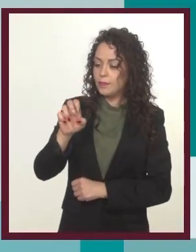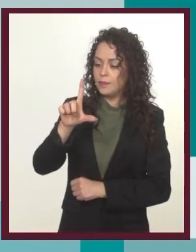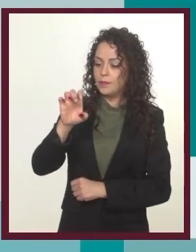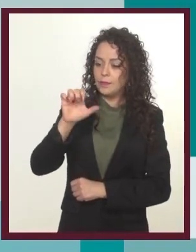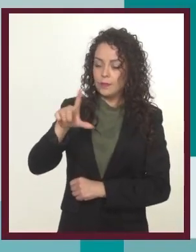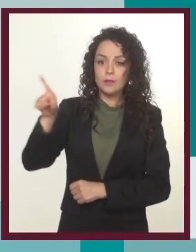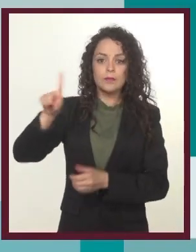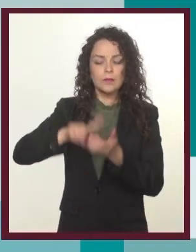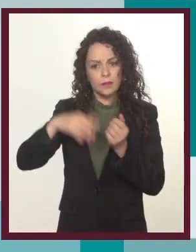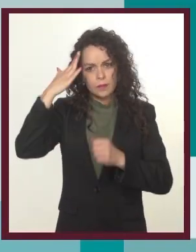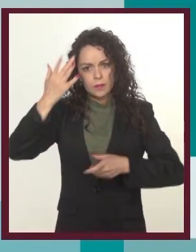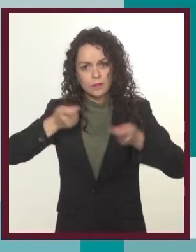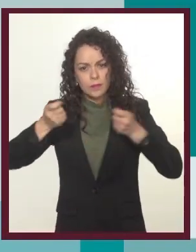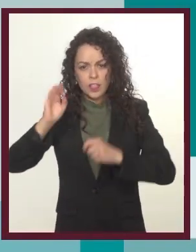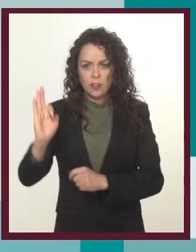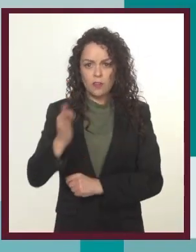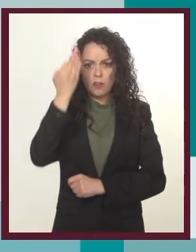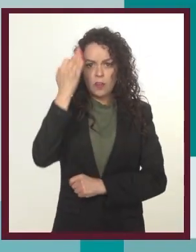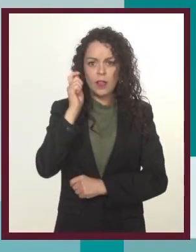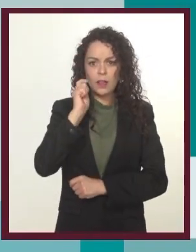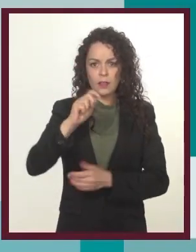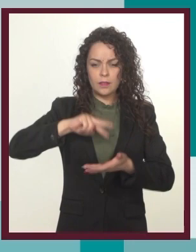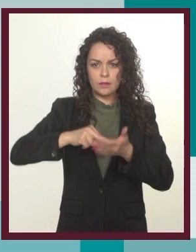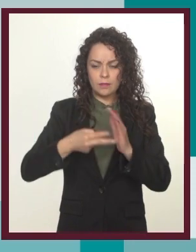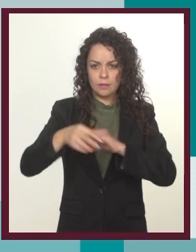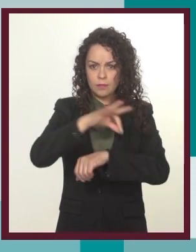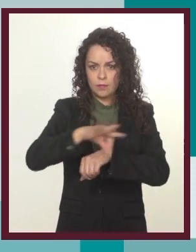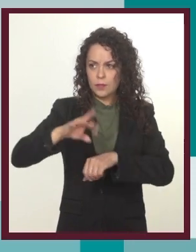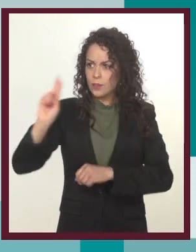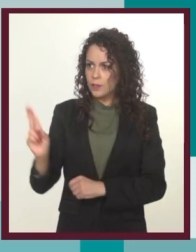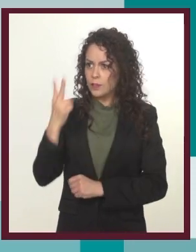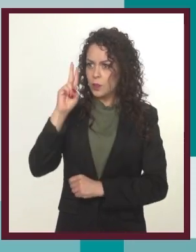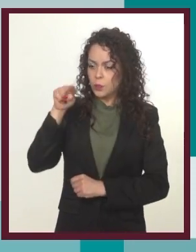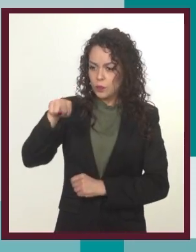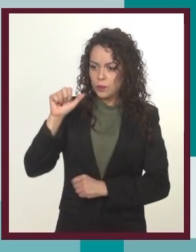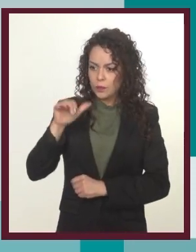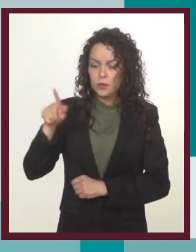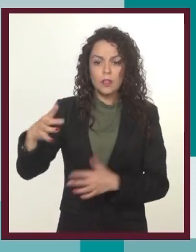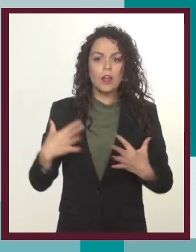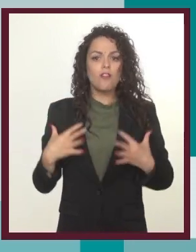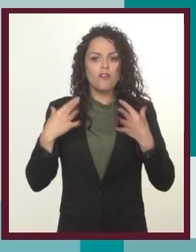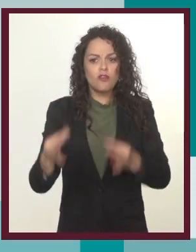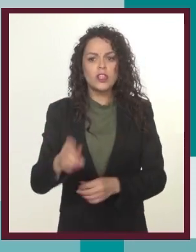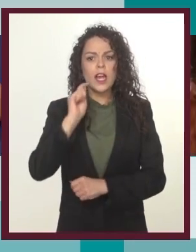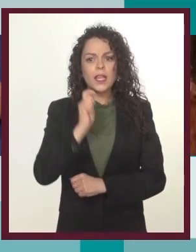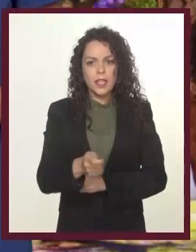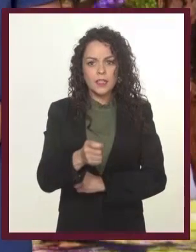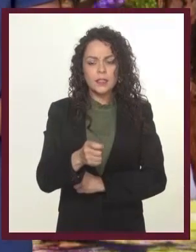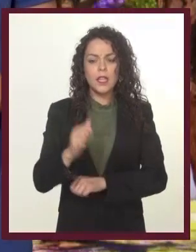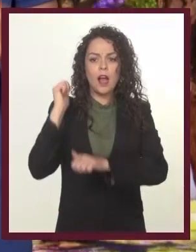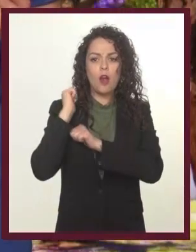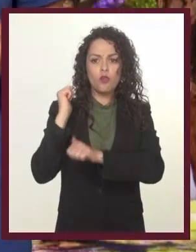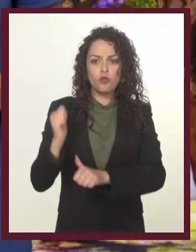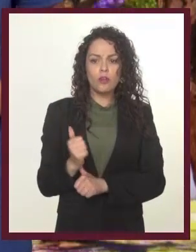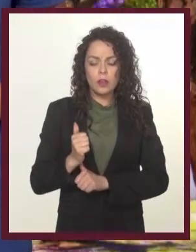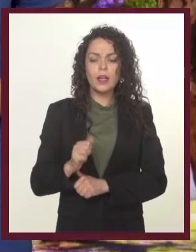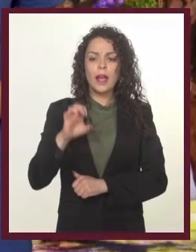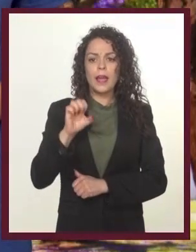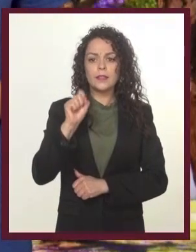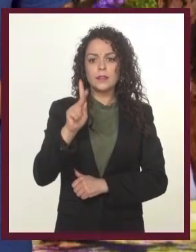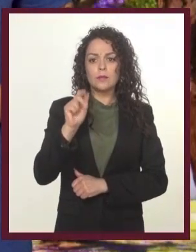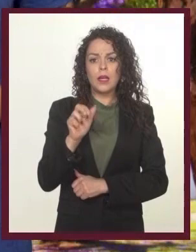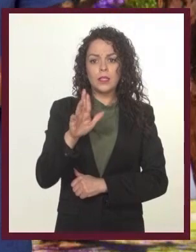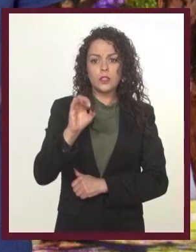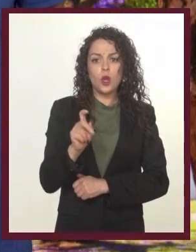dirigido la Facultad de Arquitectura de la Universidad Nacional Autónoma de México, fue fundador de lo que se conocía como la Autoridad de